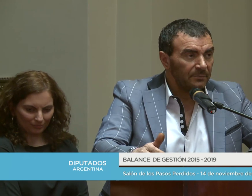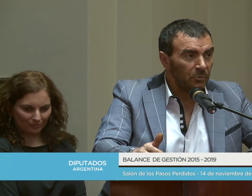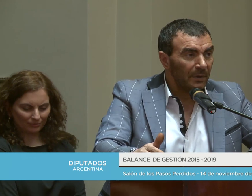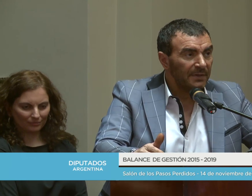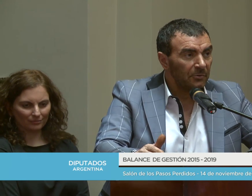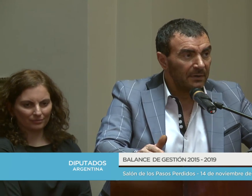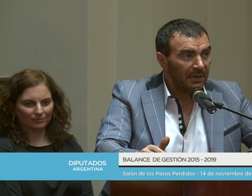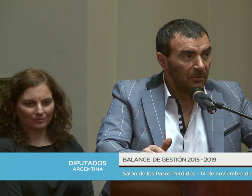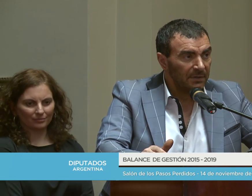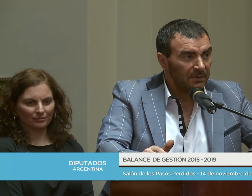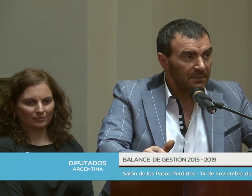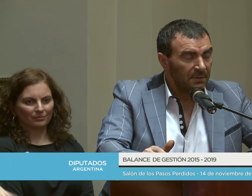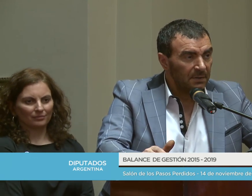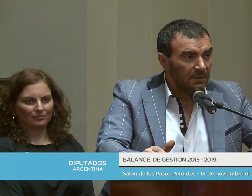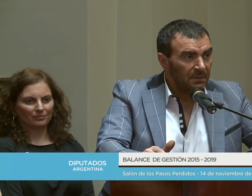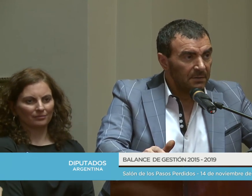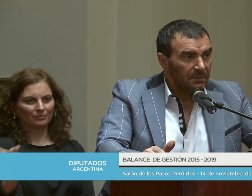si lo va bien, no va bien a los trabajadores.